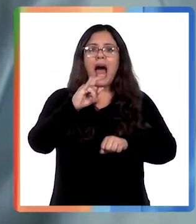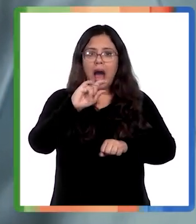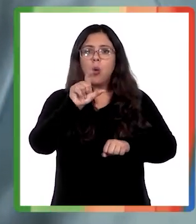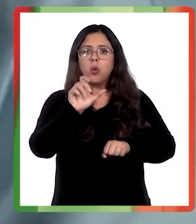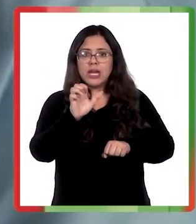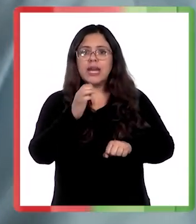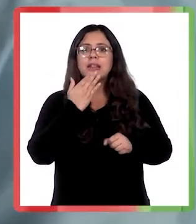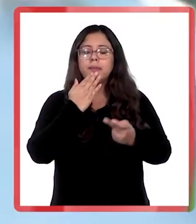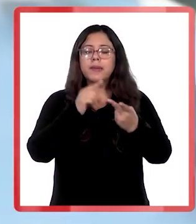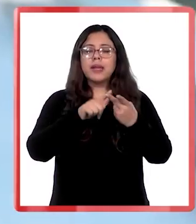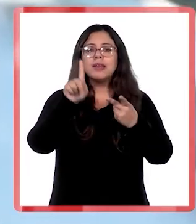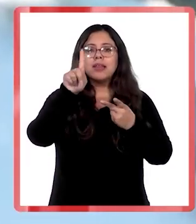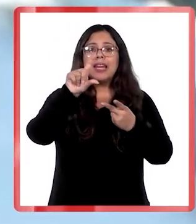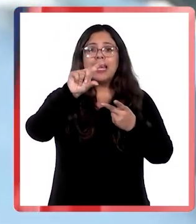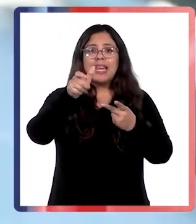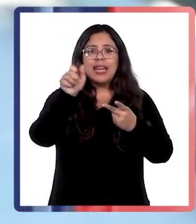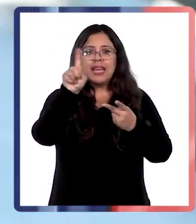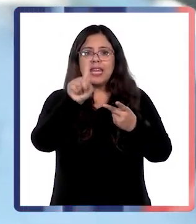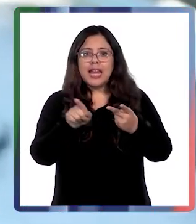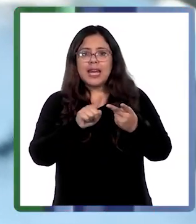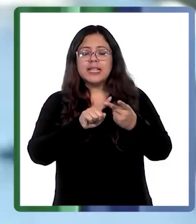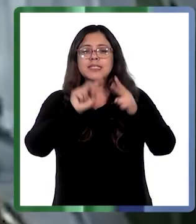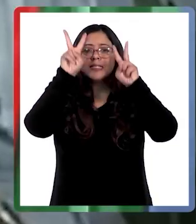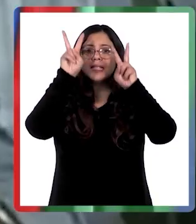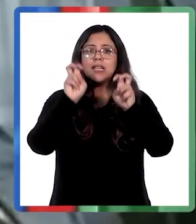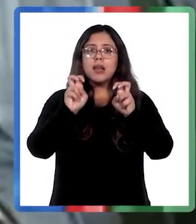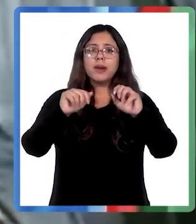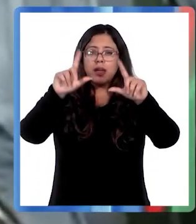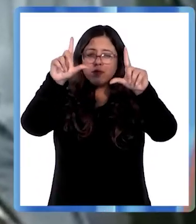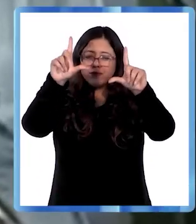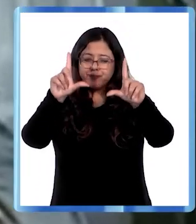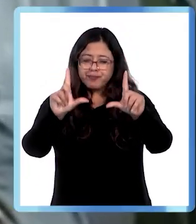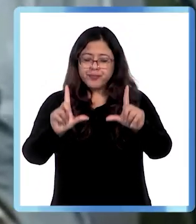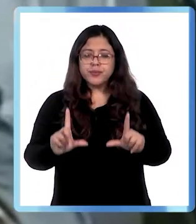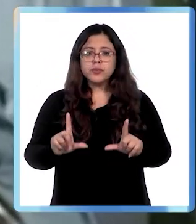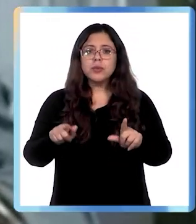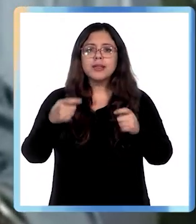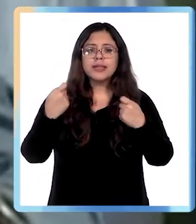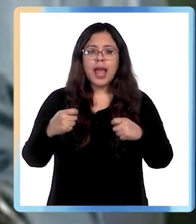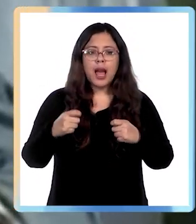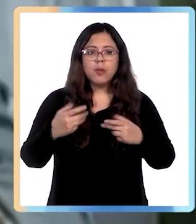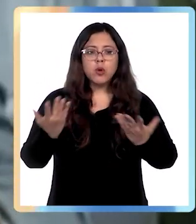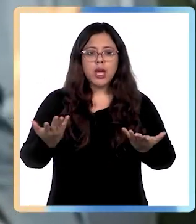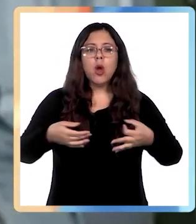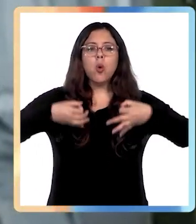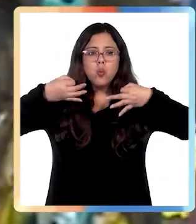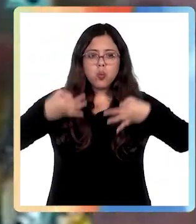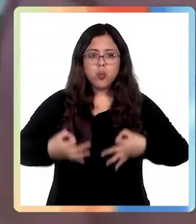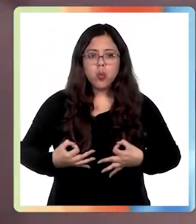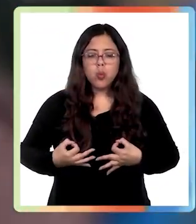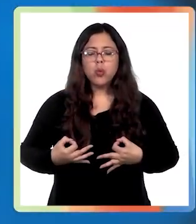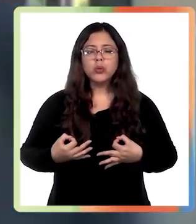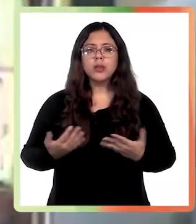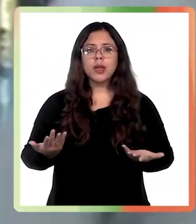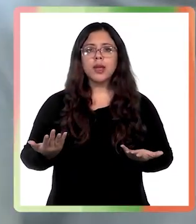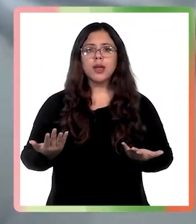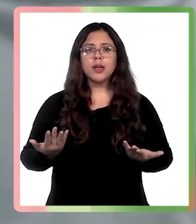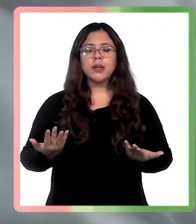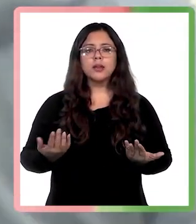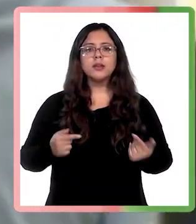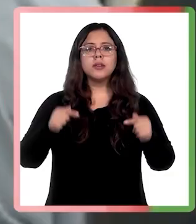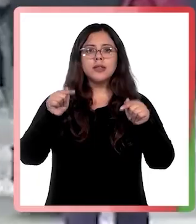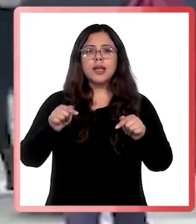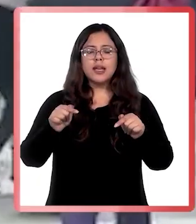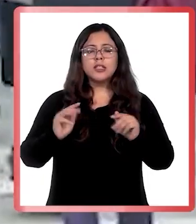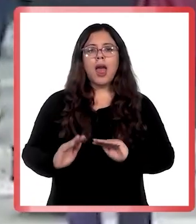Como Sociedad de Urología hemos estado tratando de poner al día un poco esos apoyos,